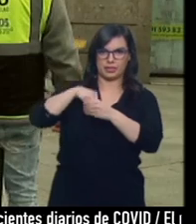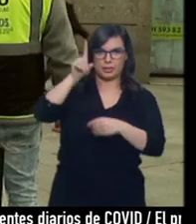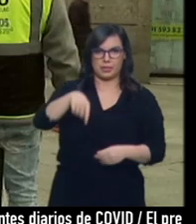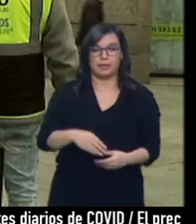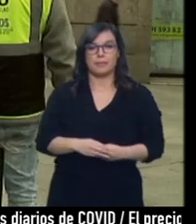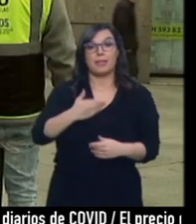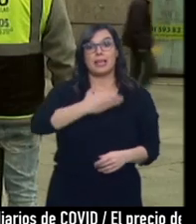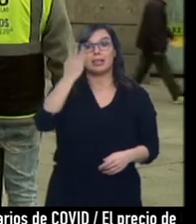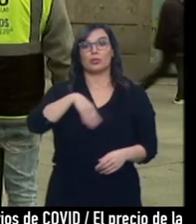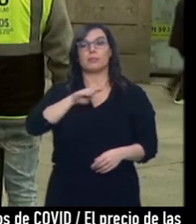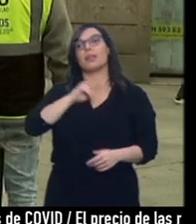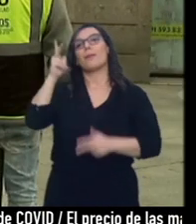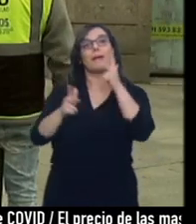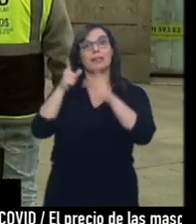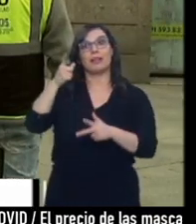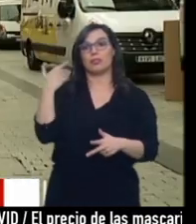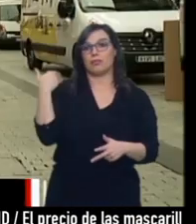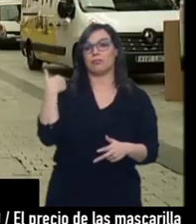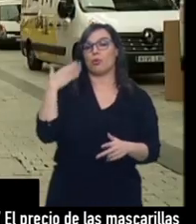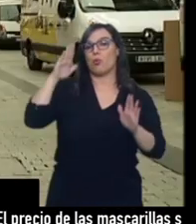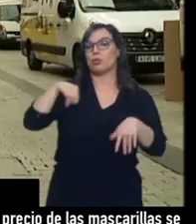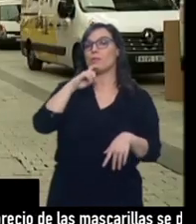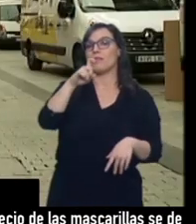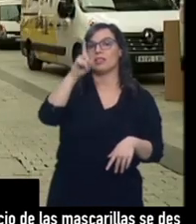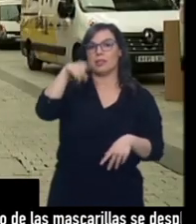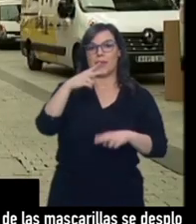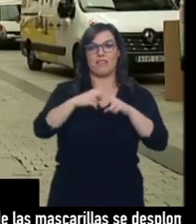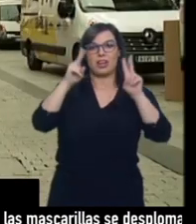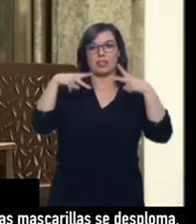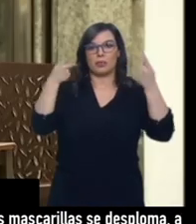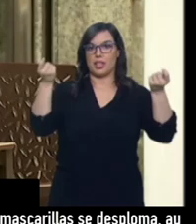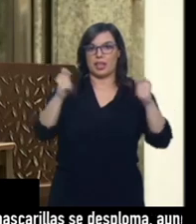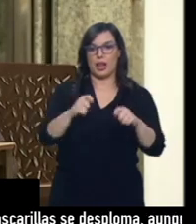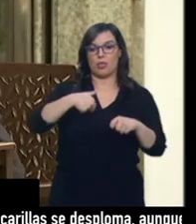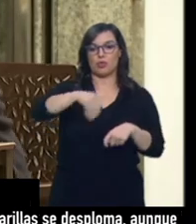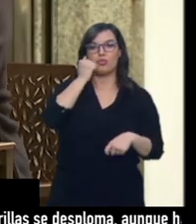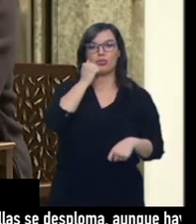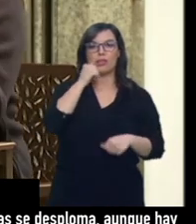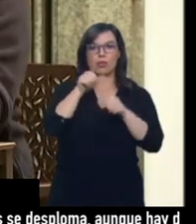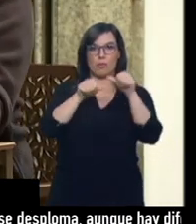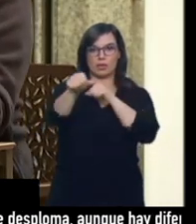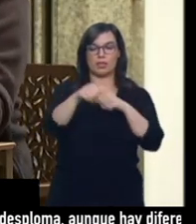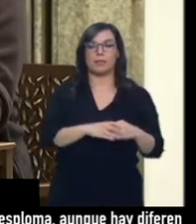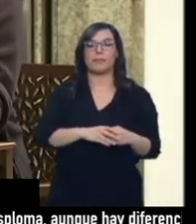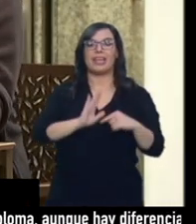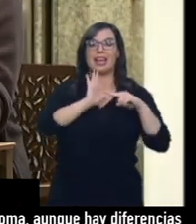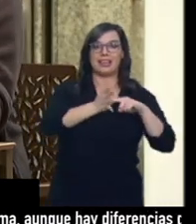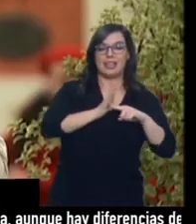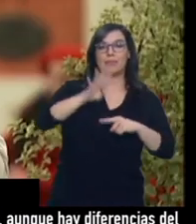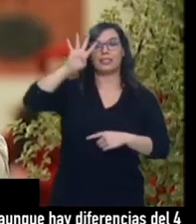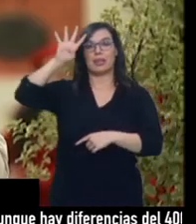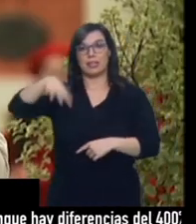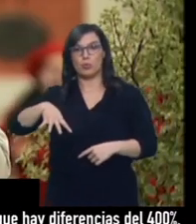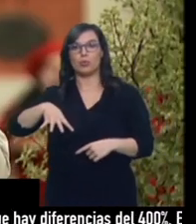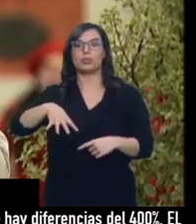País Vasco es la última comunidad que ha anunciado el cierre de la hostelería desde este sábado. Castilla-La Mancha y Cataluña